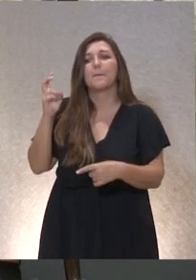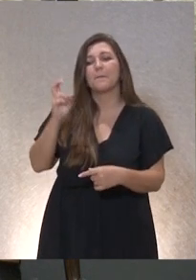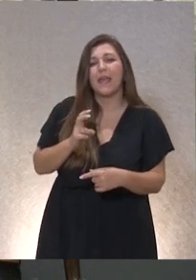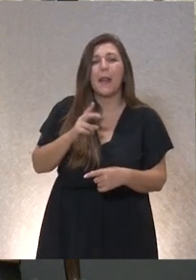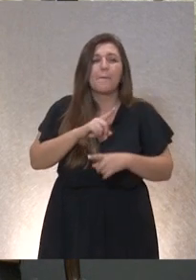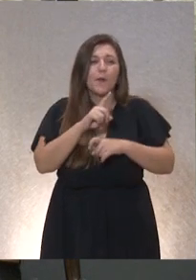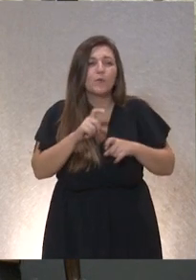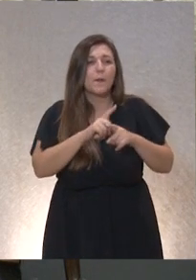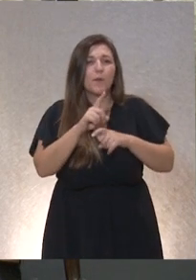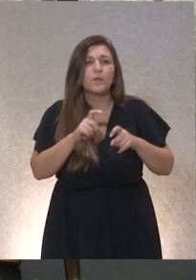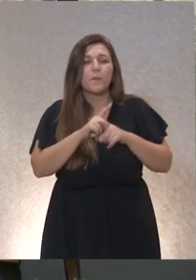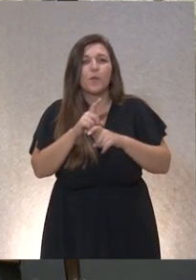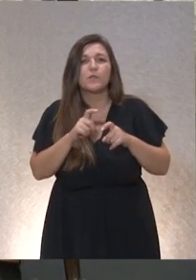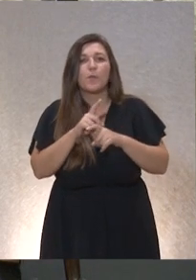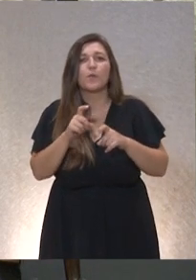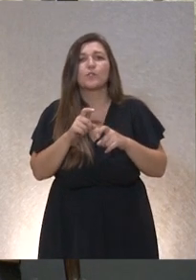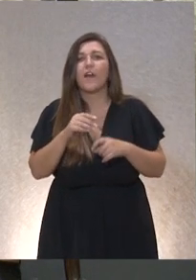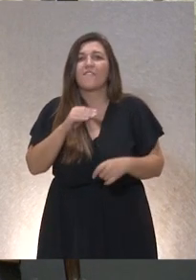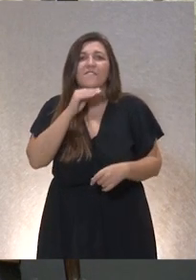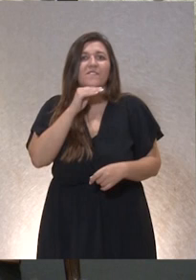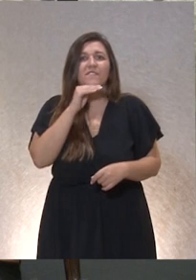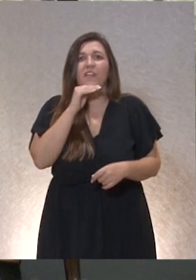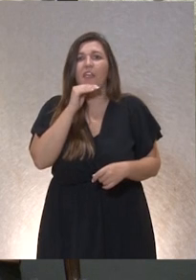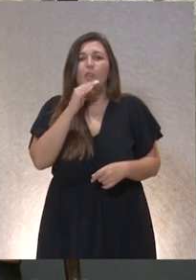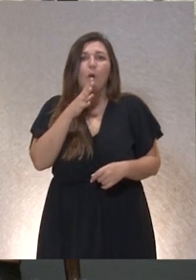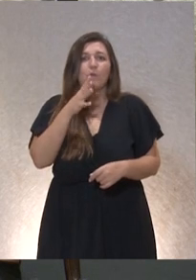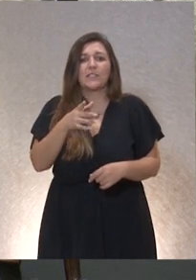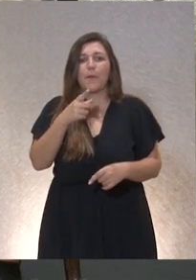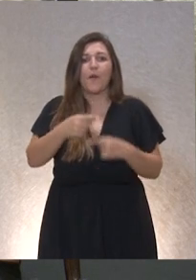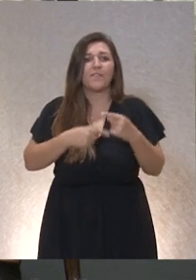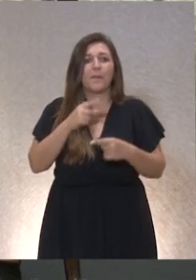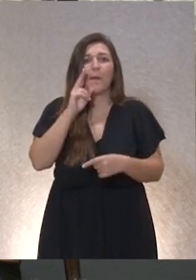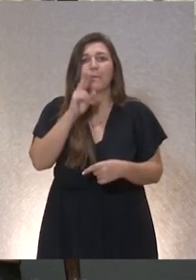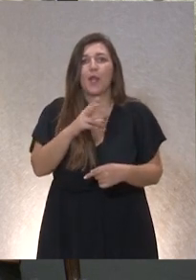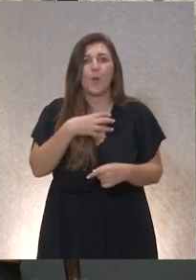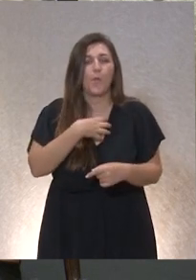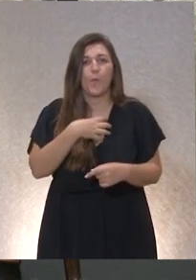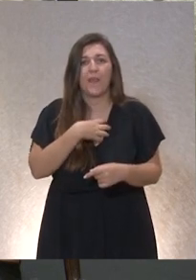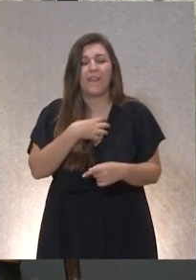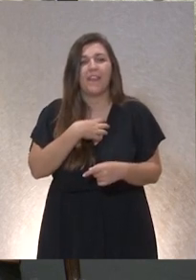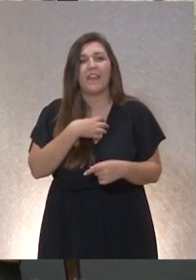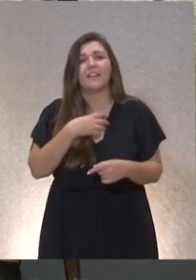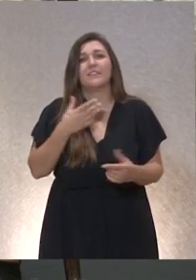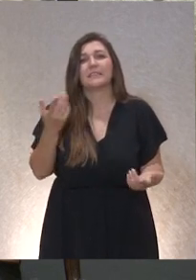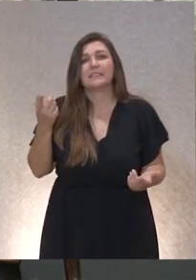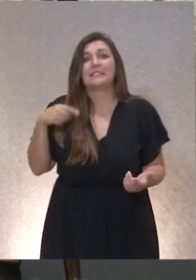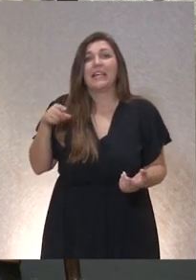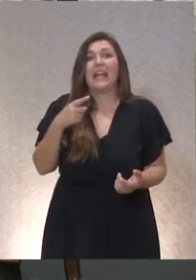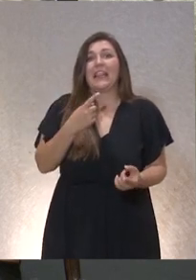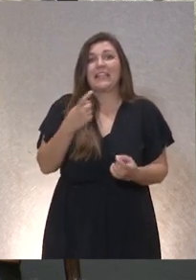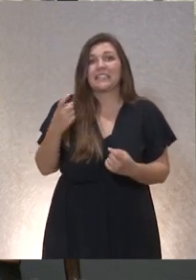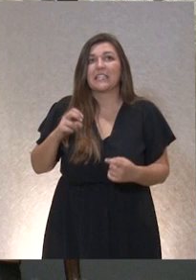preguntando casi muy muy enfadados porque no habían podido ver a sus familiares Que necesitaban